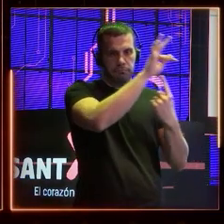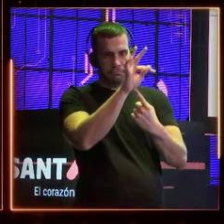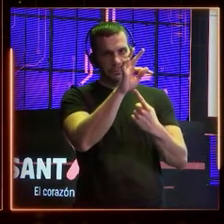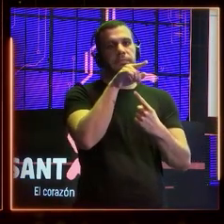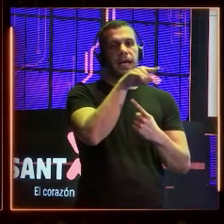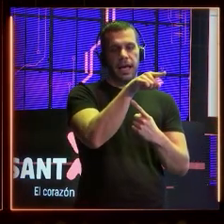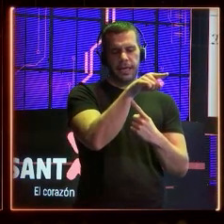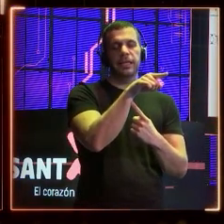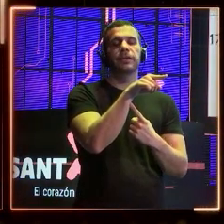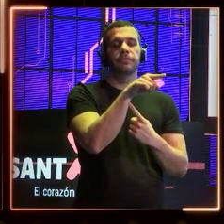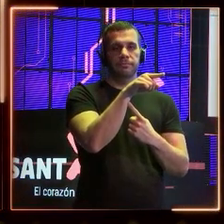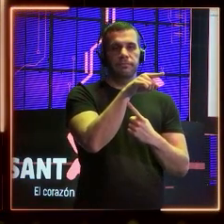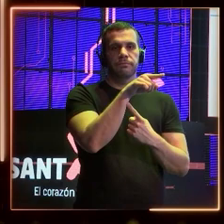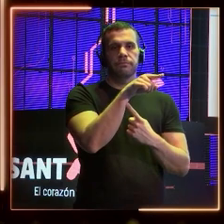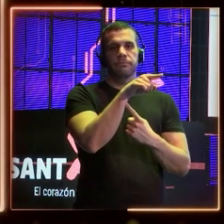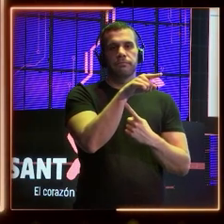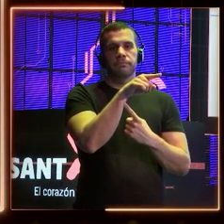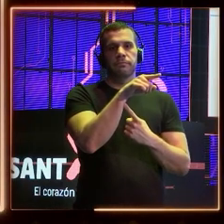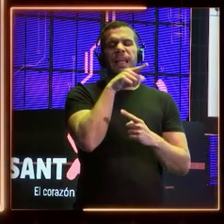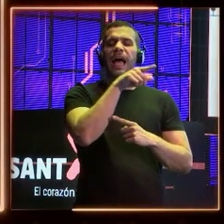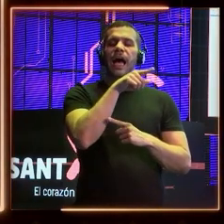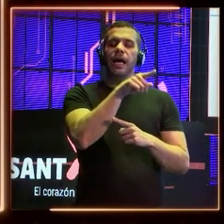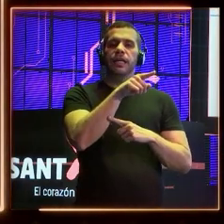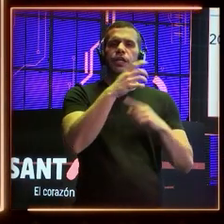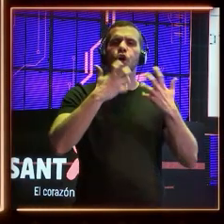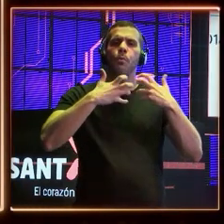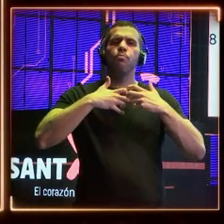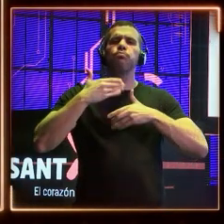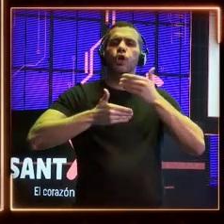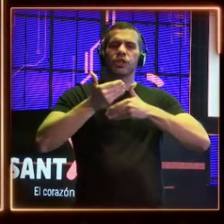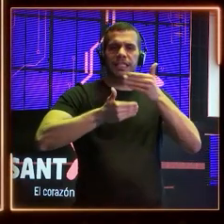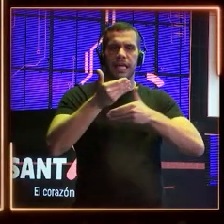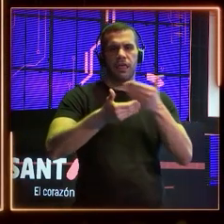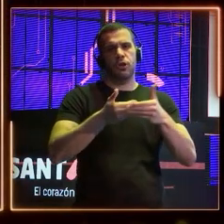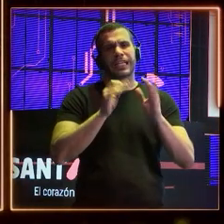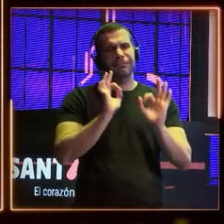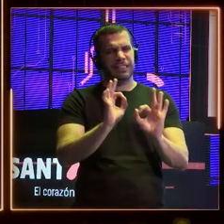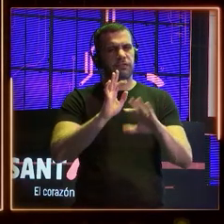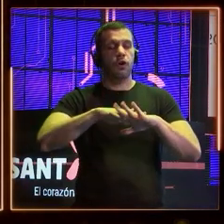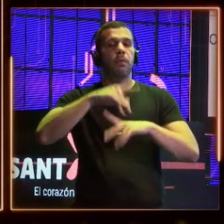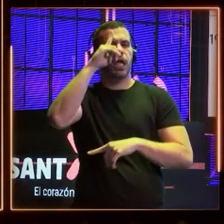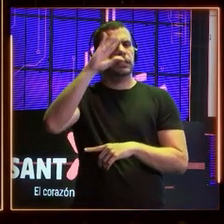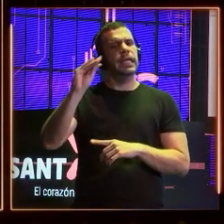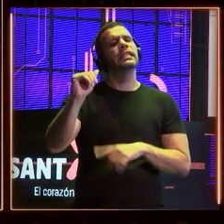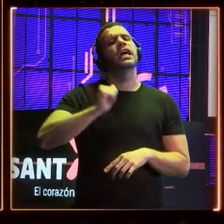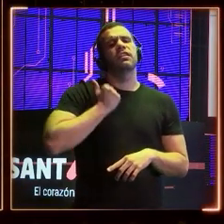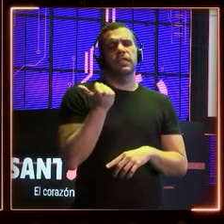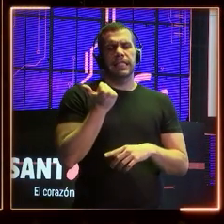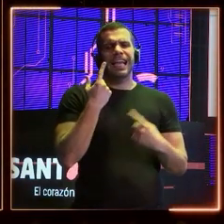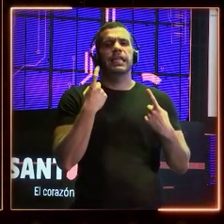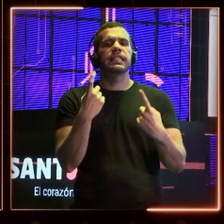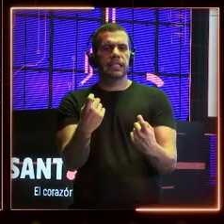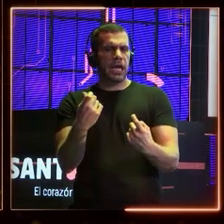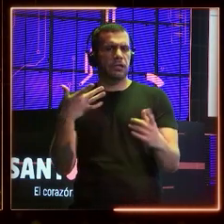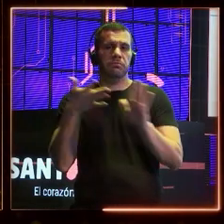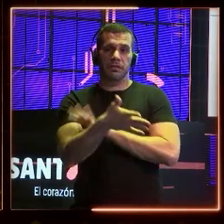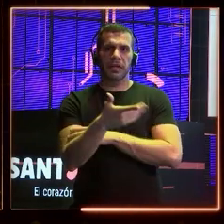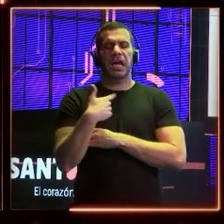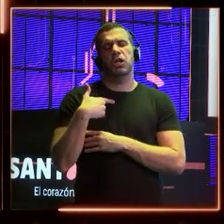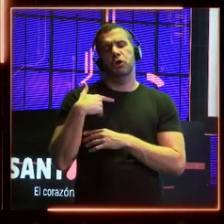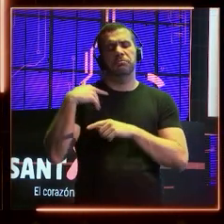y hemos estado desarrollando procesadores específicos para la Inteligencia artificial que son muy necesarios no sirven los procesadores